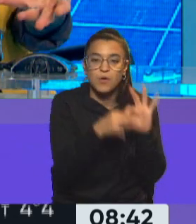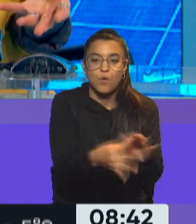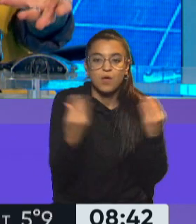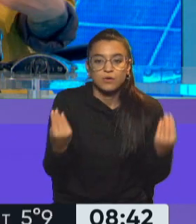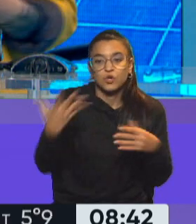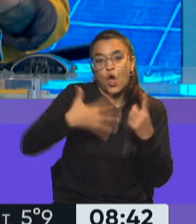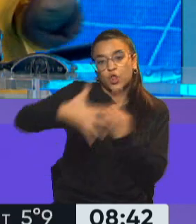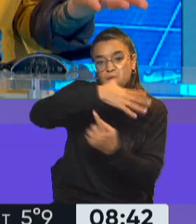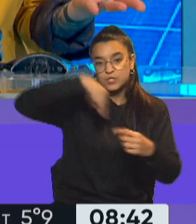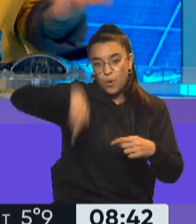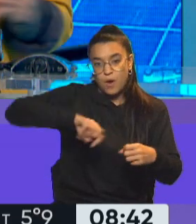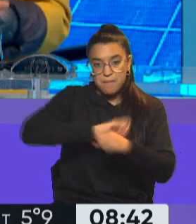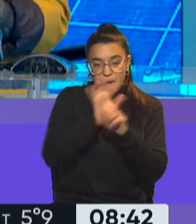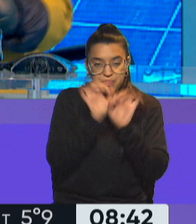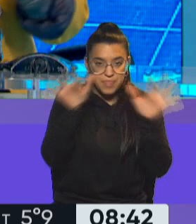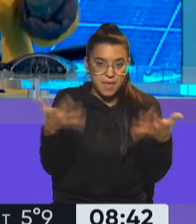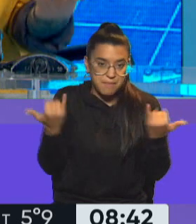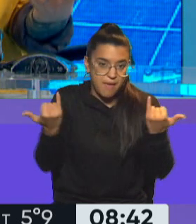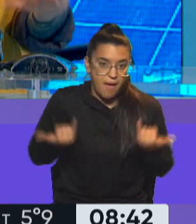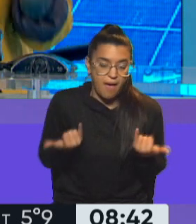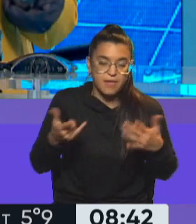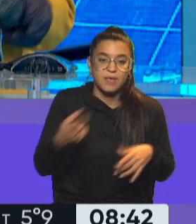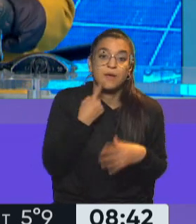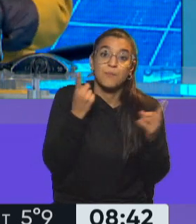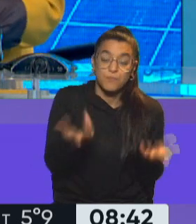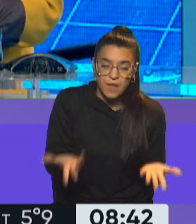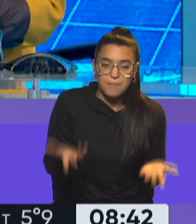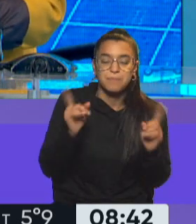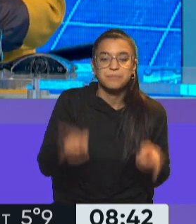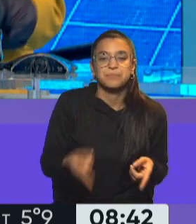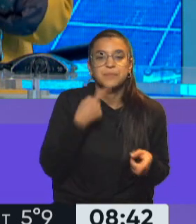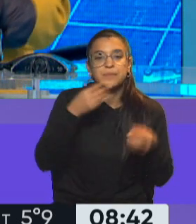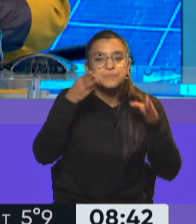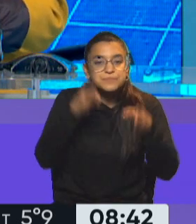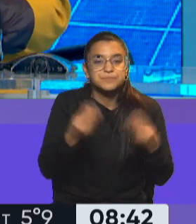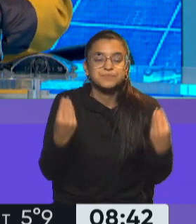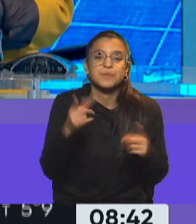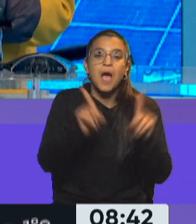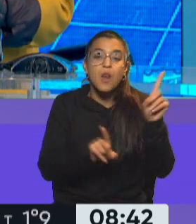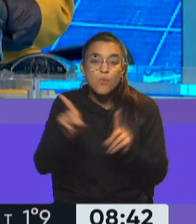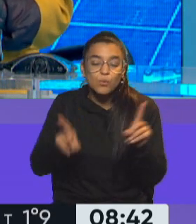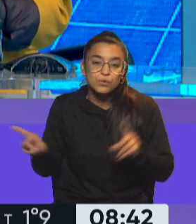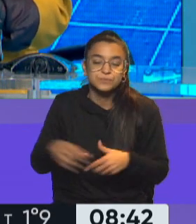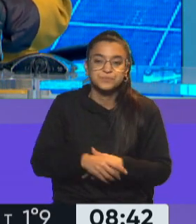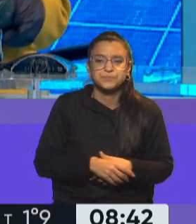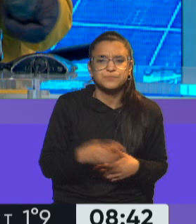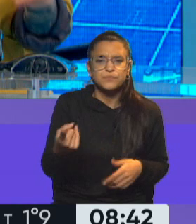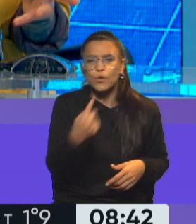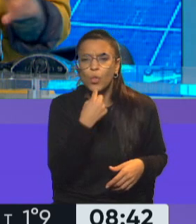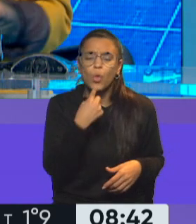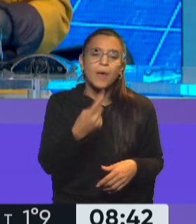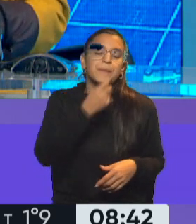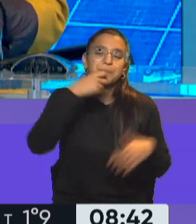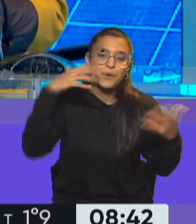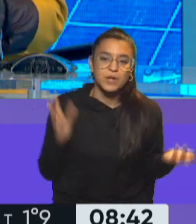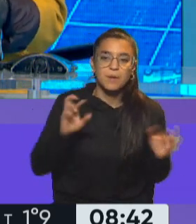con el contexto de la pandemia que claramente nos atraviesa, y por ese motivo también ponemos el acento en aquellos que ponían dudas, por